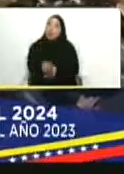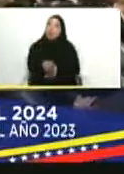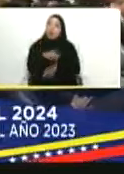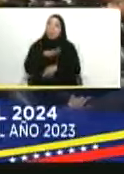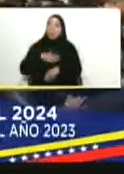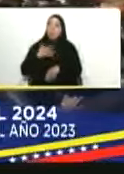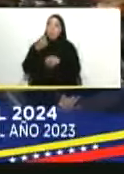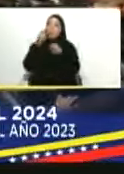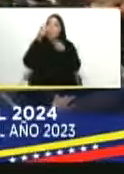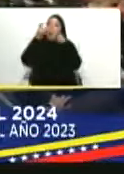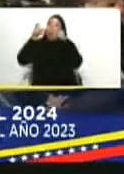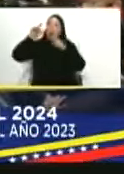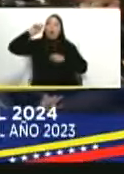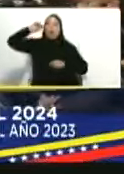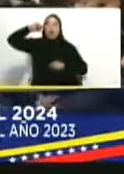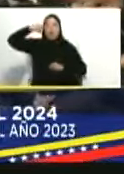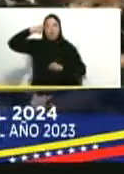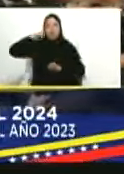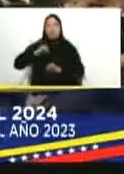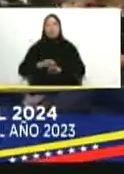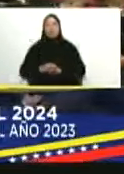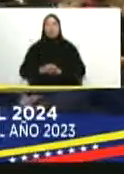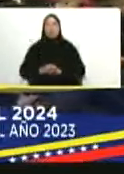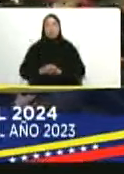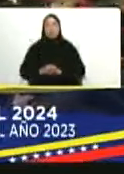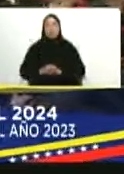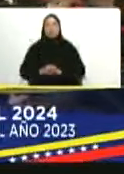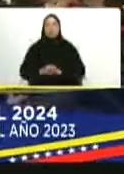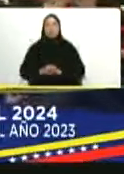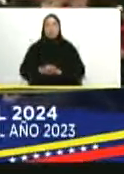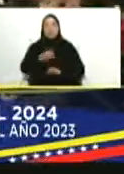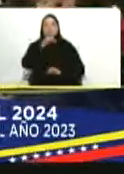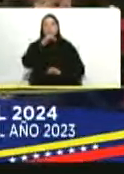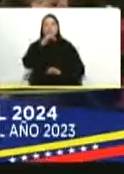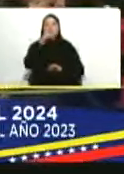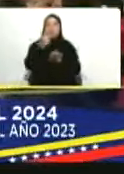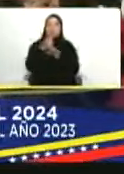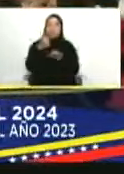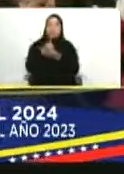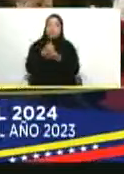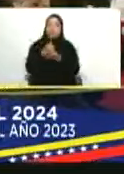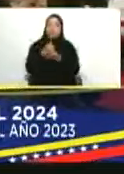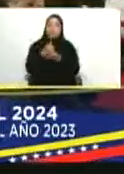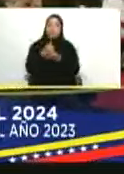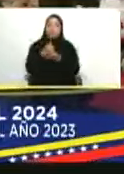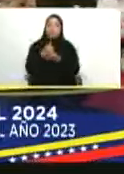podemos recordar que durante el informe del año